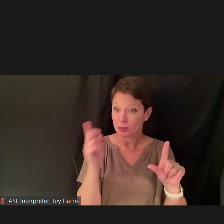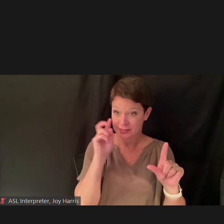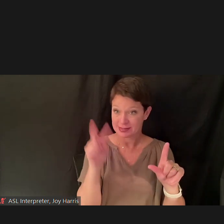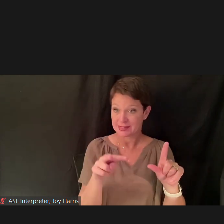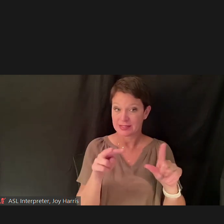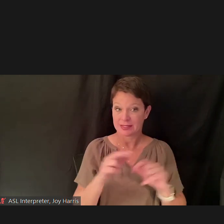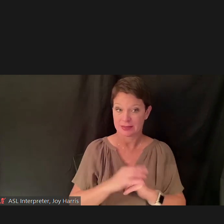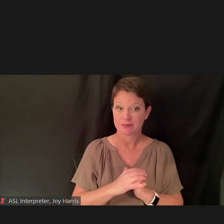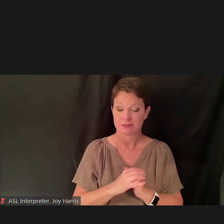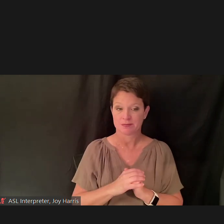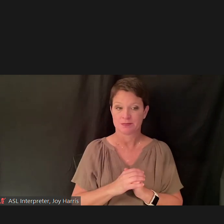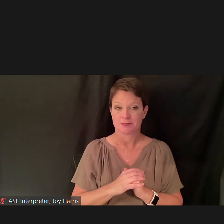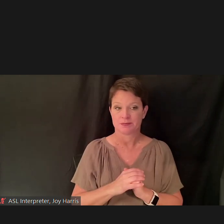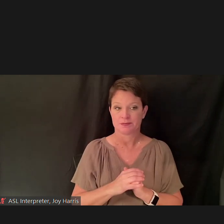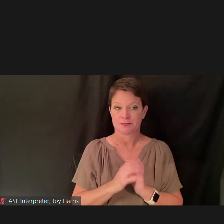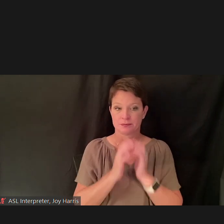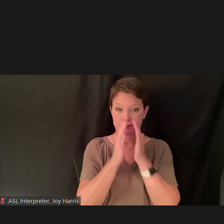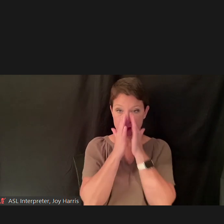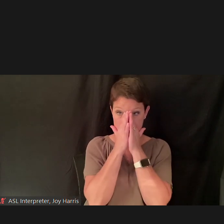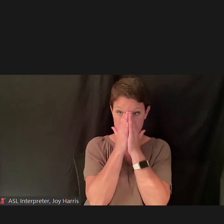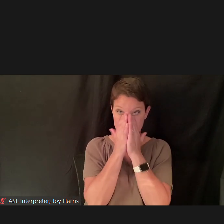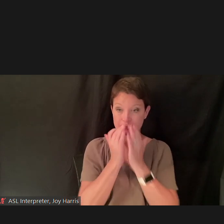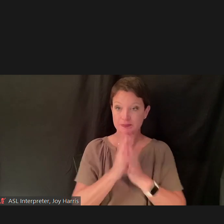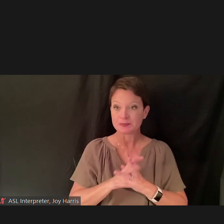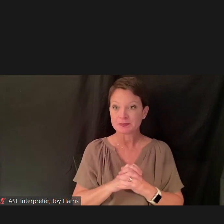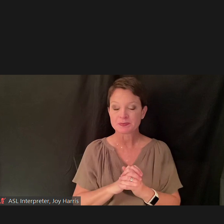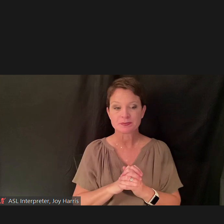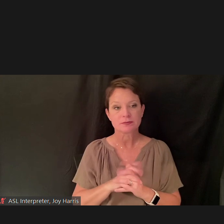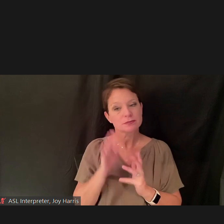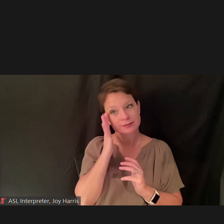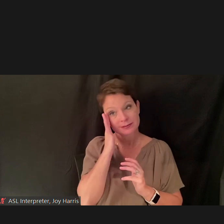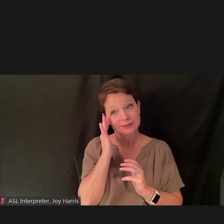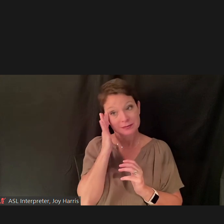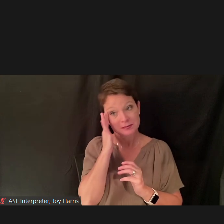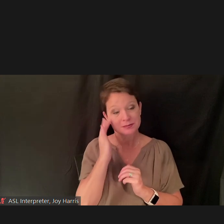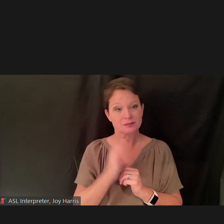Voy a subir a la pantalla el mapa.